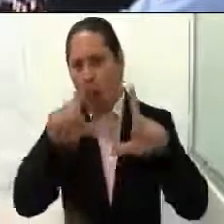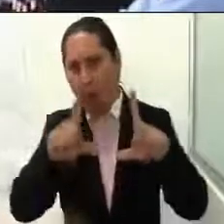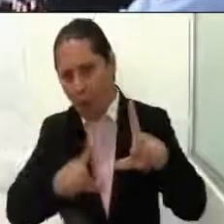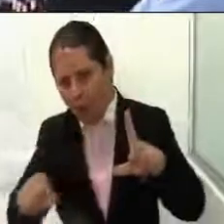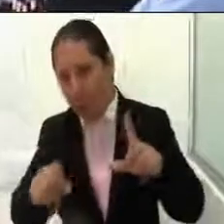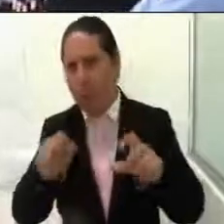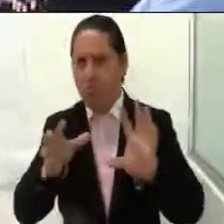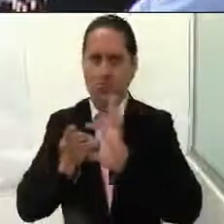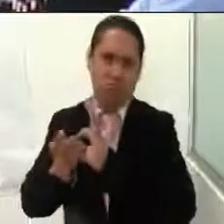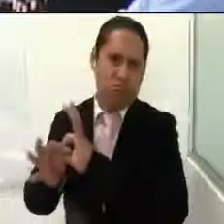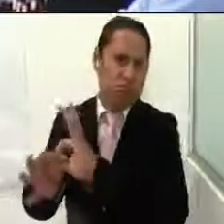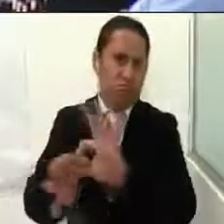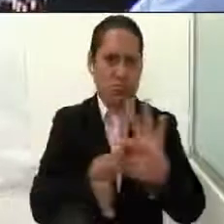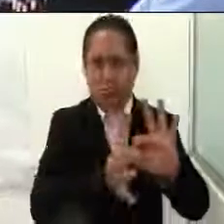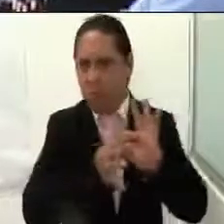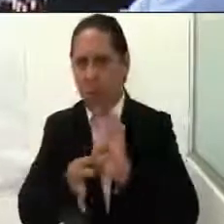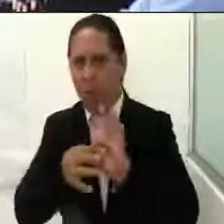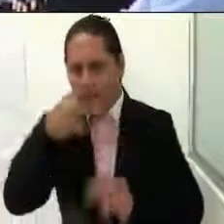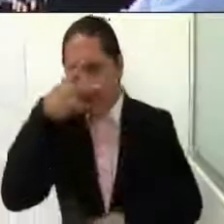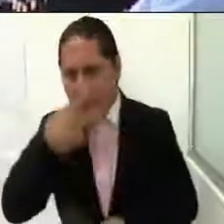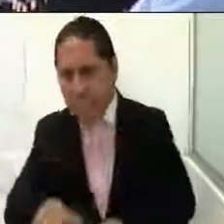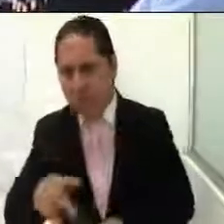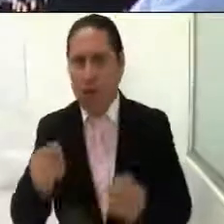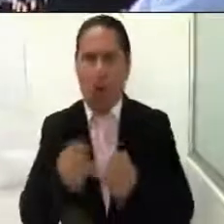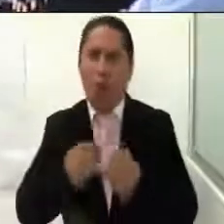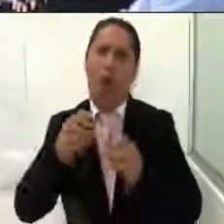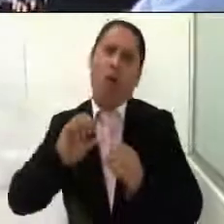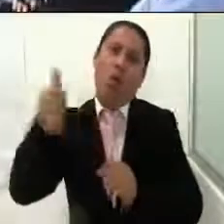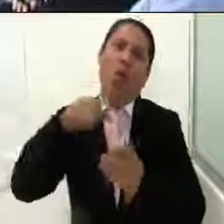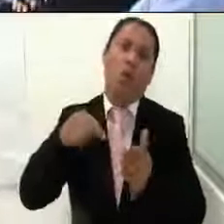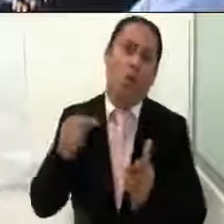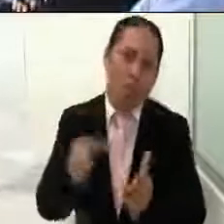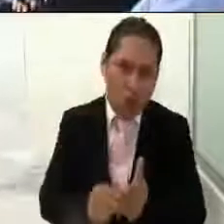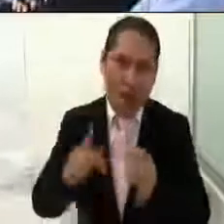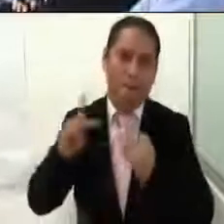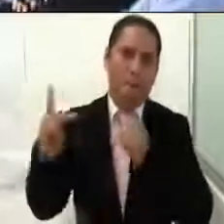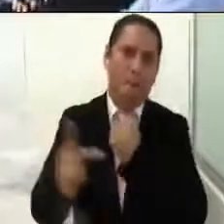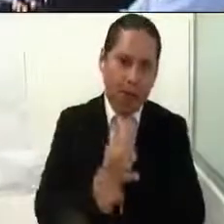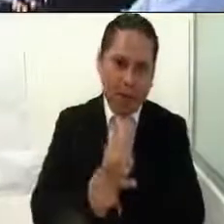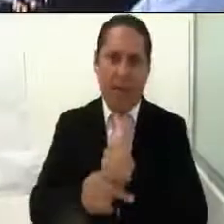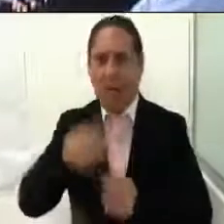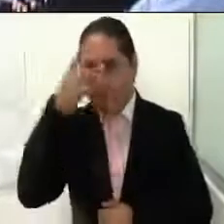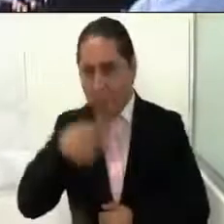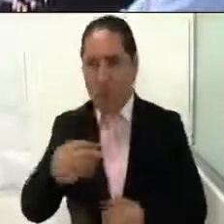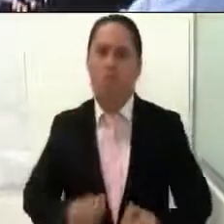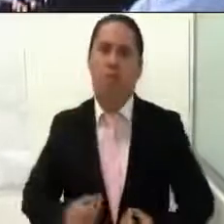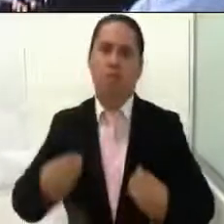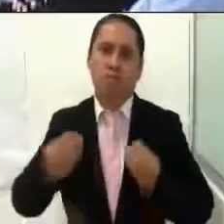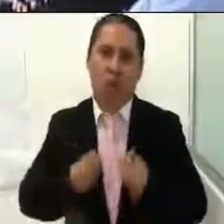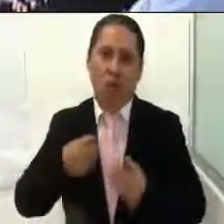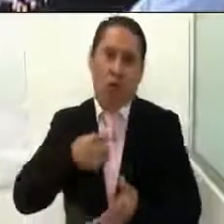consular de méxico en el exterior con el fin de beneficiar a los mexicanos que viven en una entidad